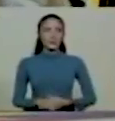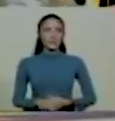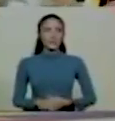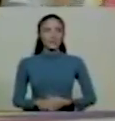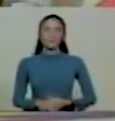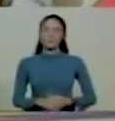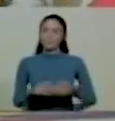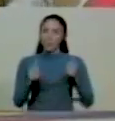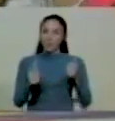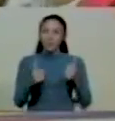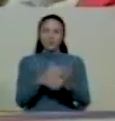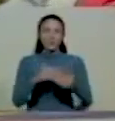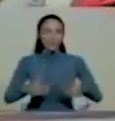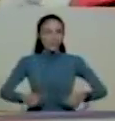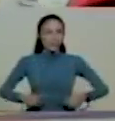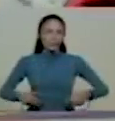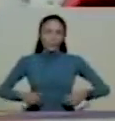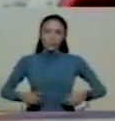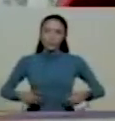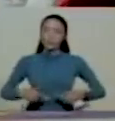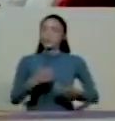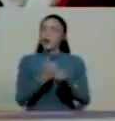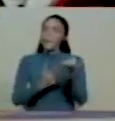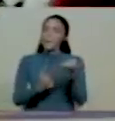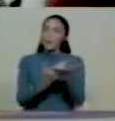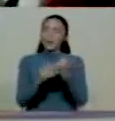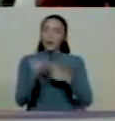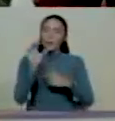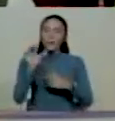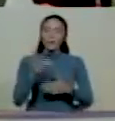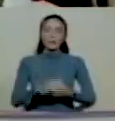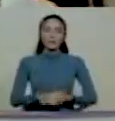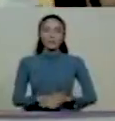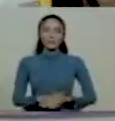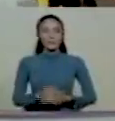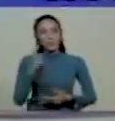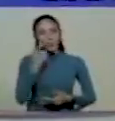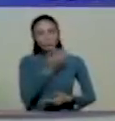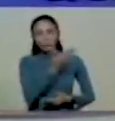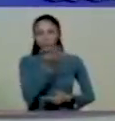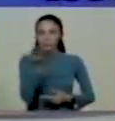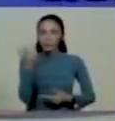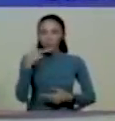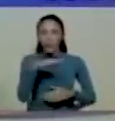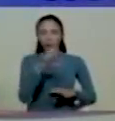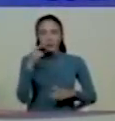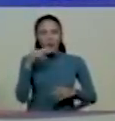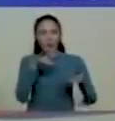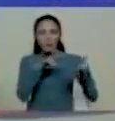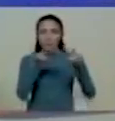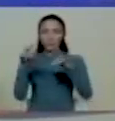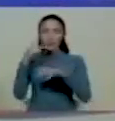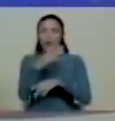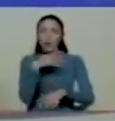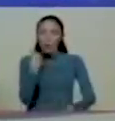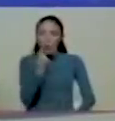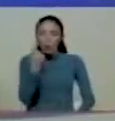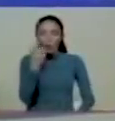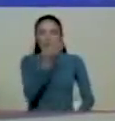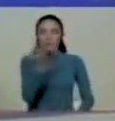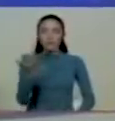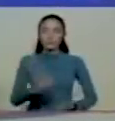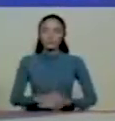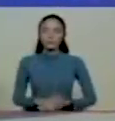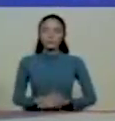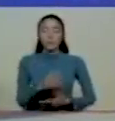vale la pena entregarlo todo por el país. Cuando uno ve esta juventud, esta generación